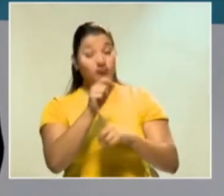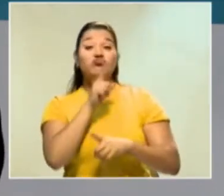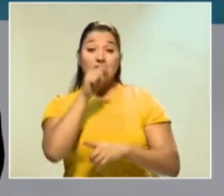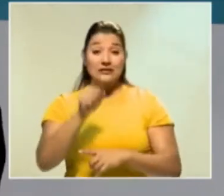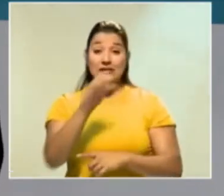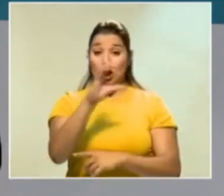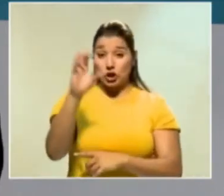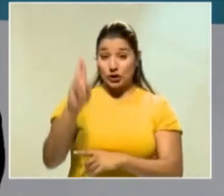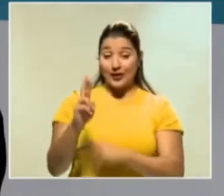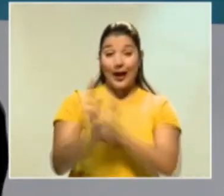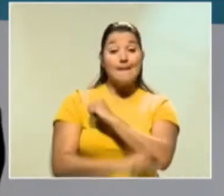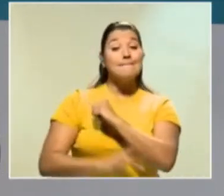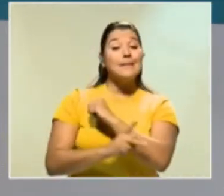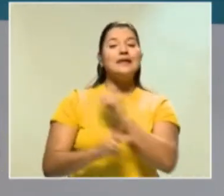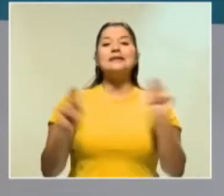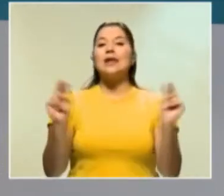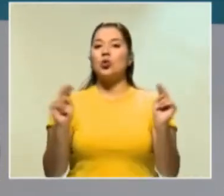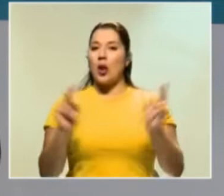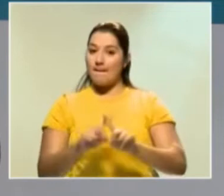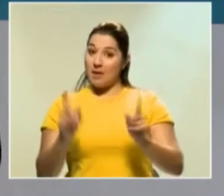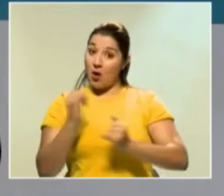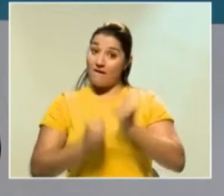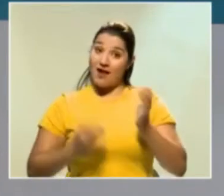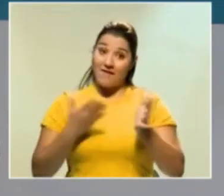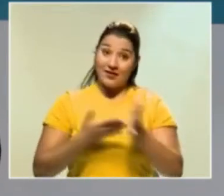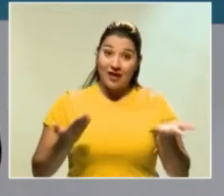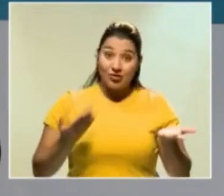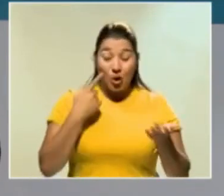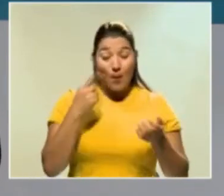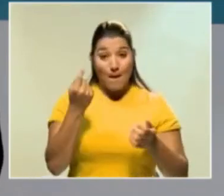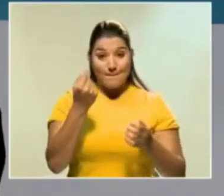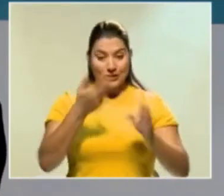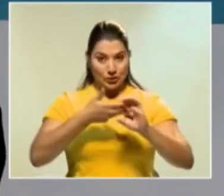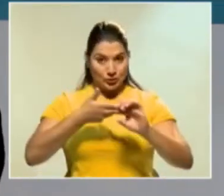un país neutral, pero vamos a pagar más cara la factura petrolera.